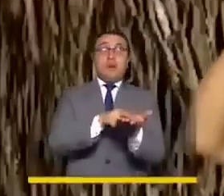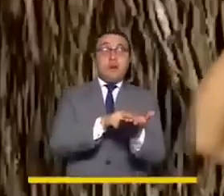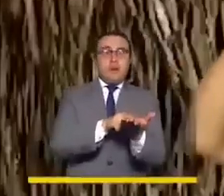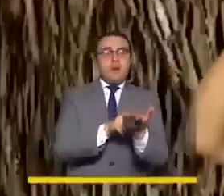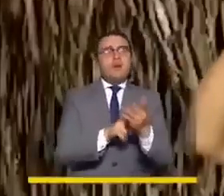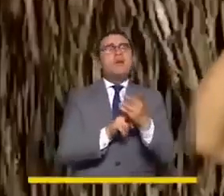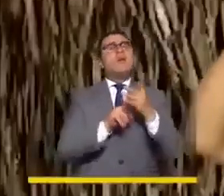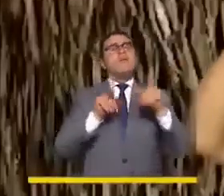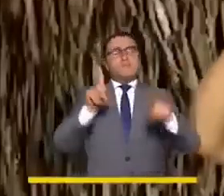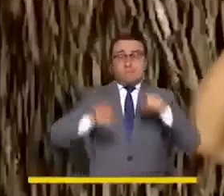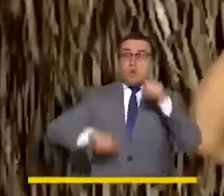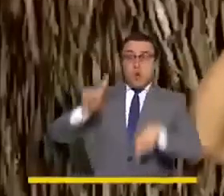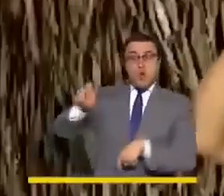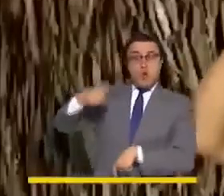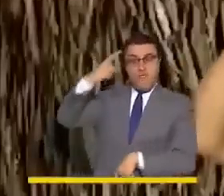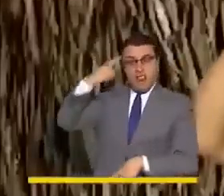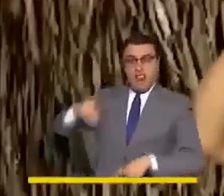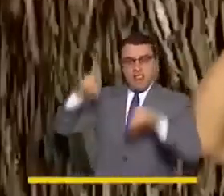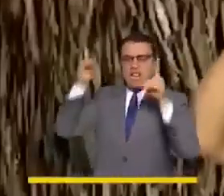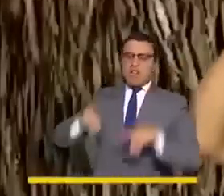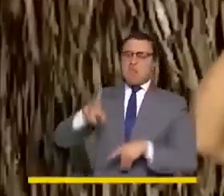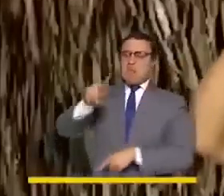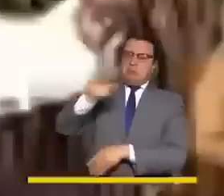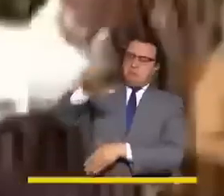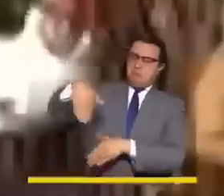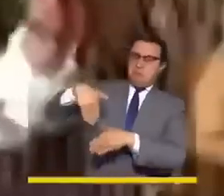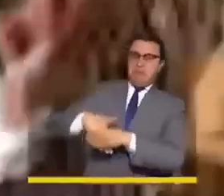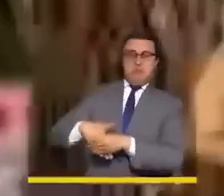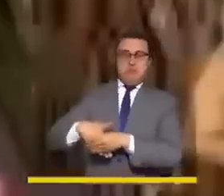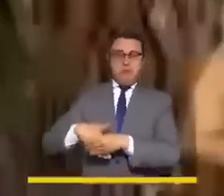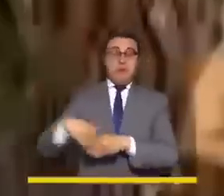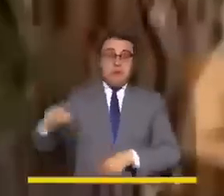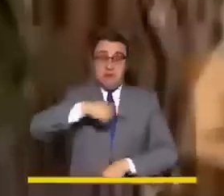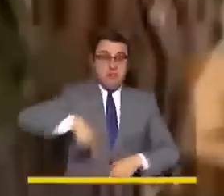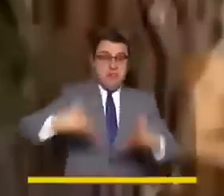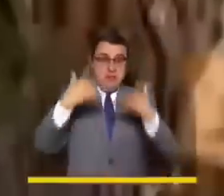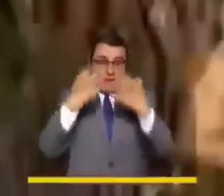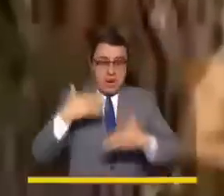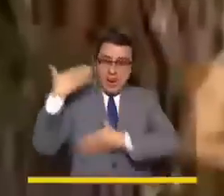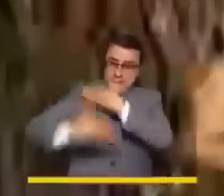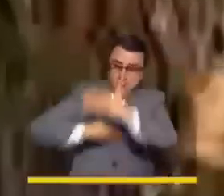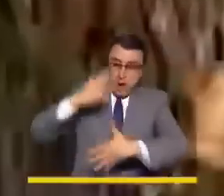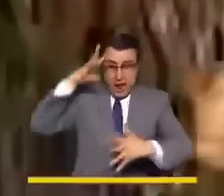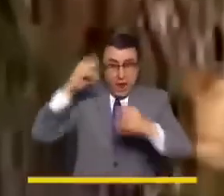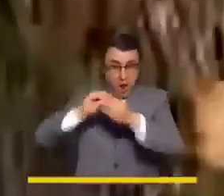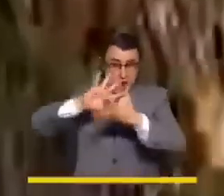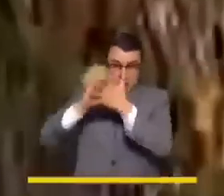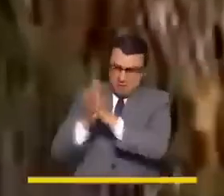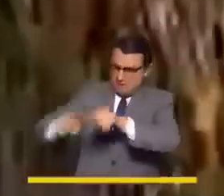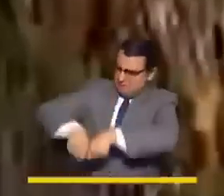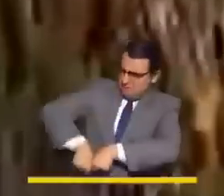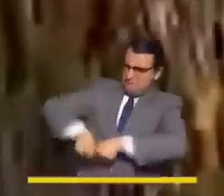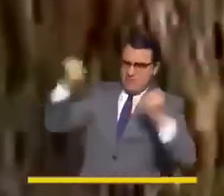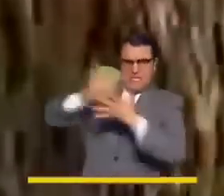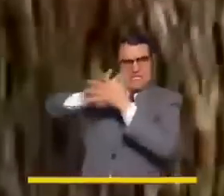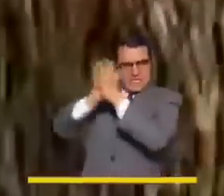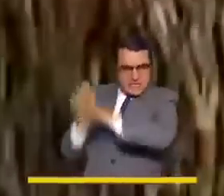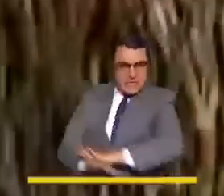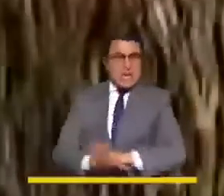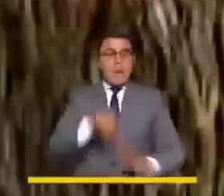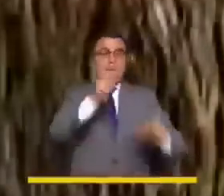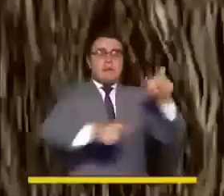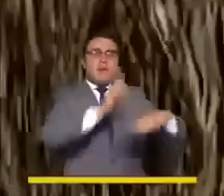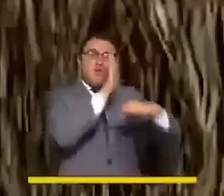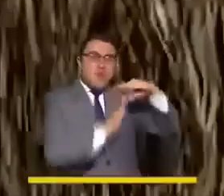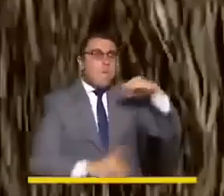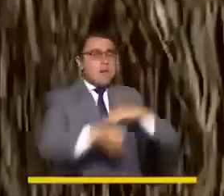que decidieron congelar y hacer trizas los procesos de paz y condenar a la gente